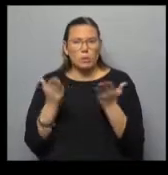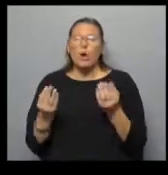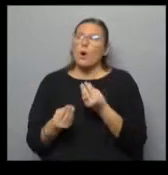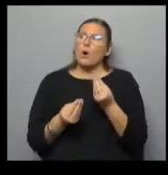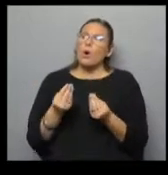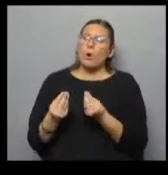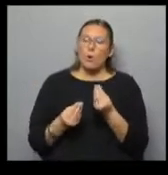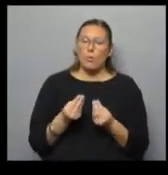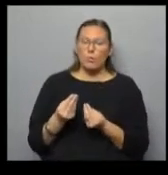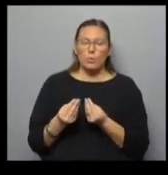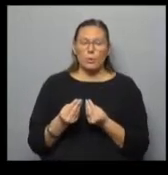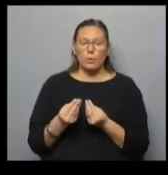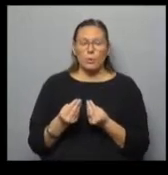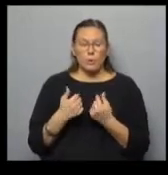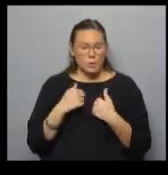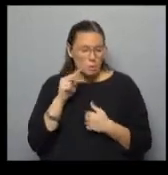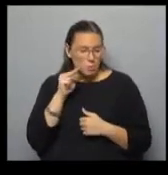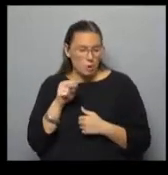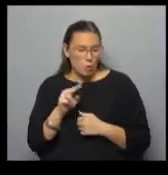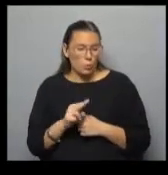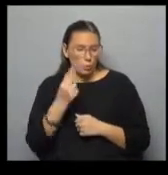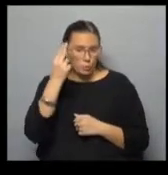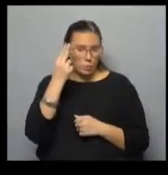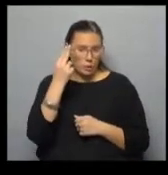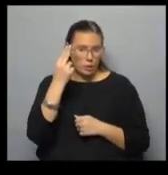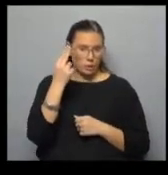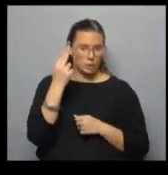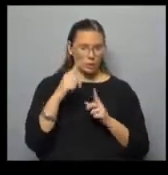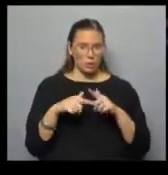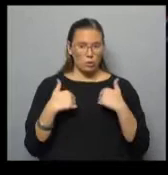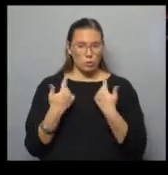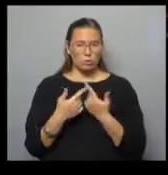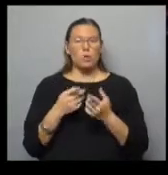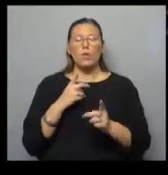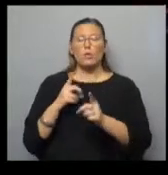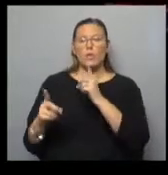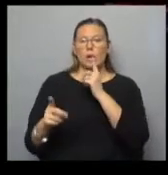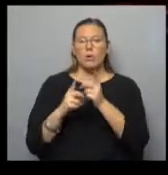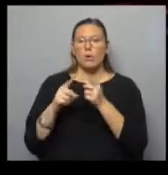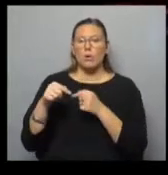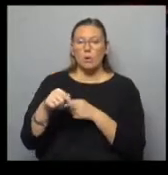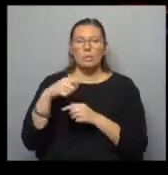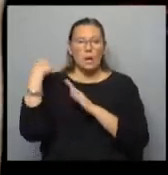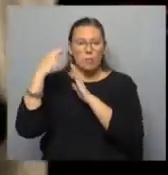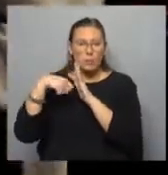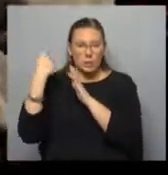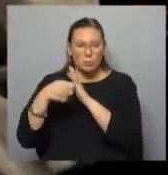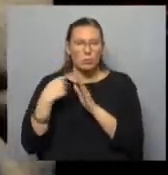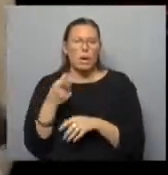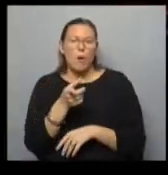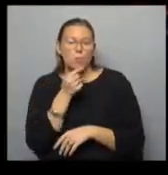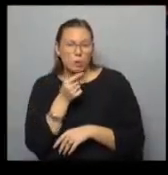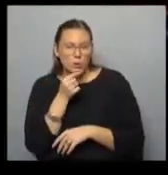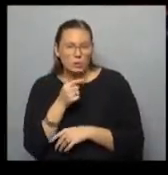cómo generar desde mi mirada o desde el Uruguay, desde nosotros, generar un diálogo con esas obras, con esas películas de policiales,